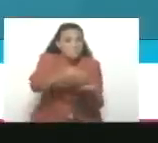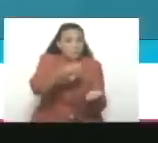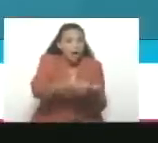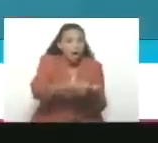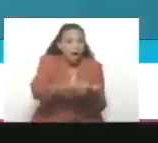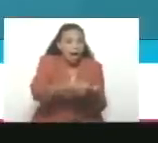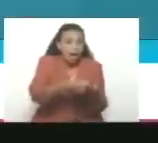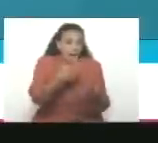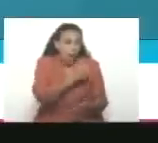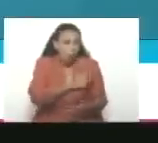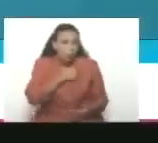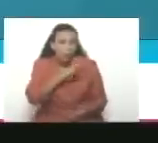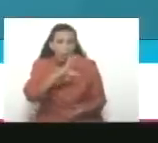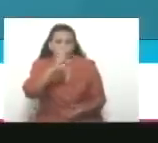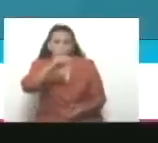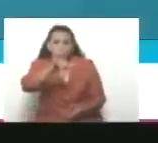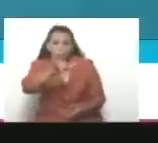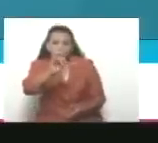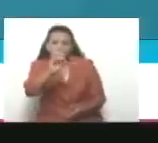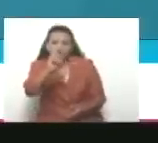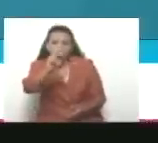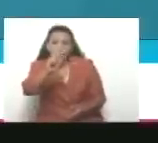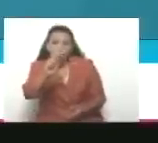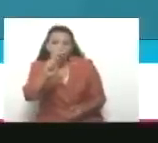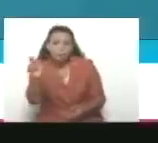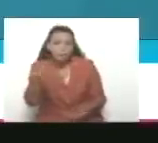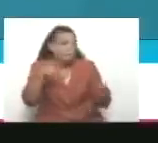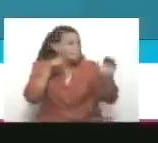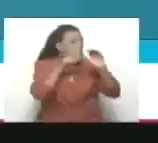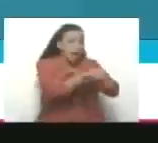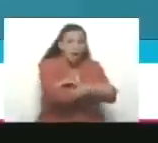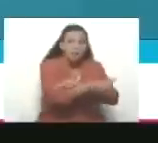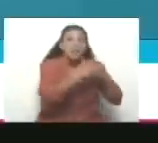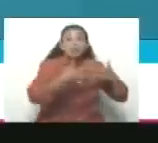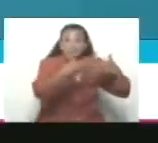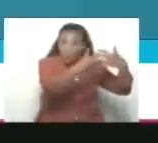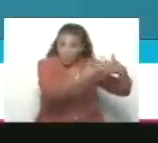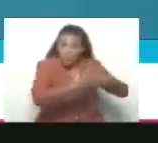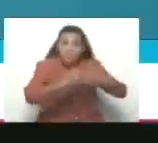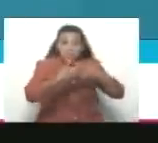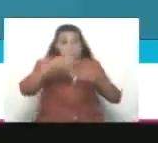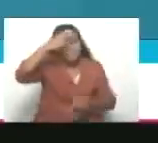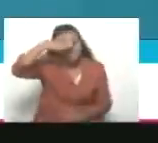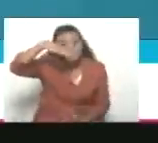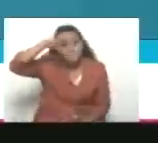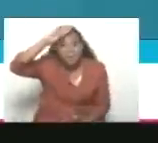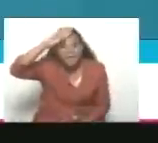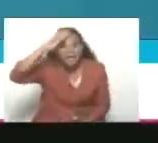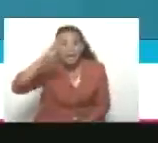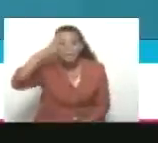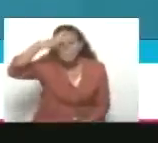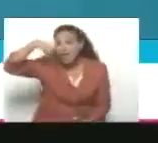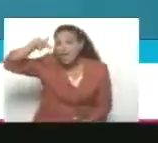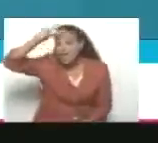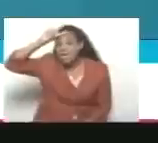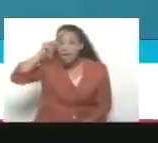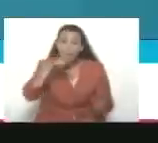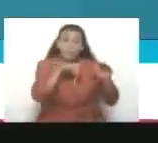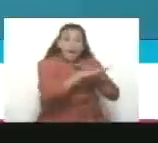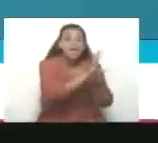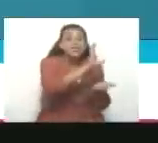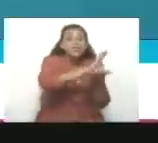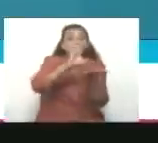Coyotes Lamentablemente inmediatamente pasan territorio mexicano al estadounidense y van hacia